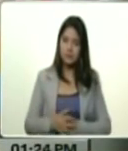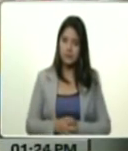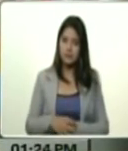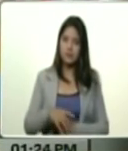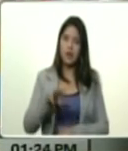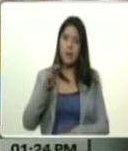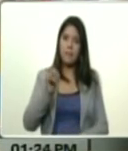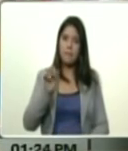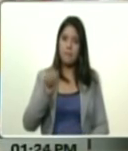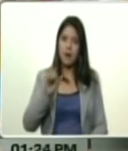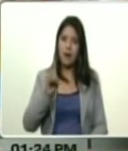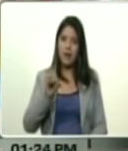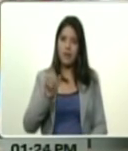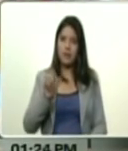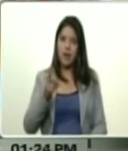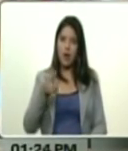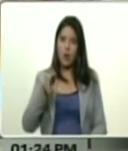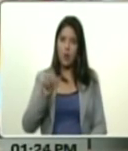nombre Marahuaca,